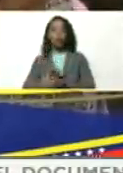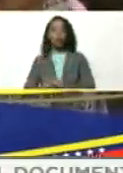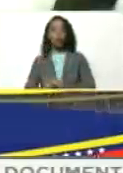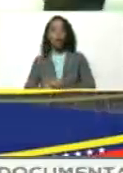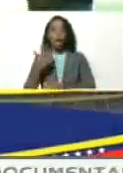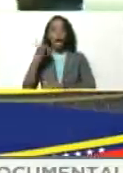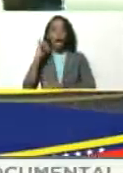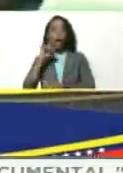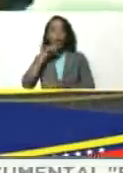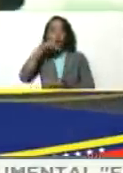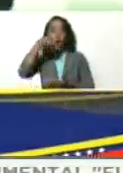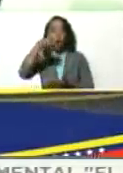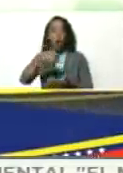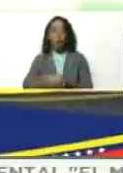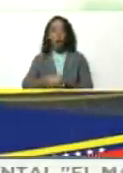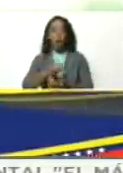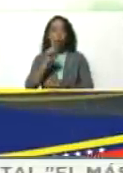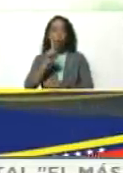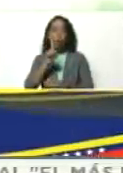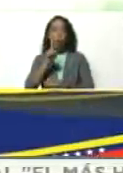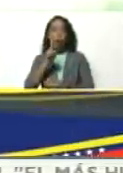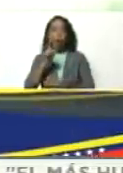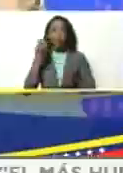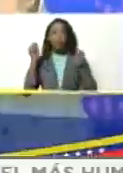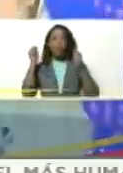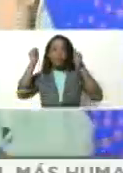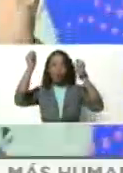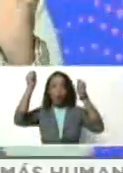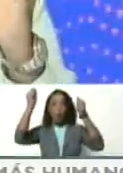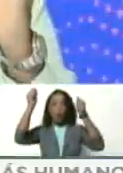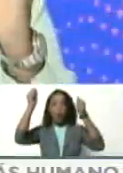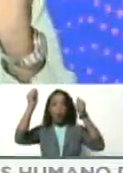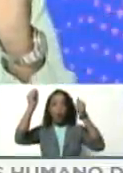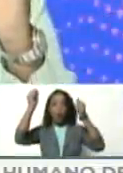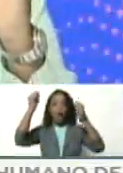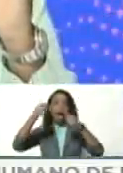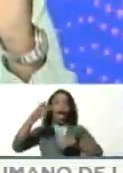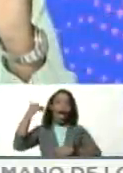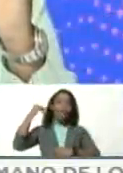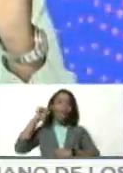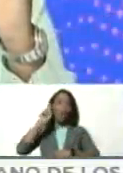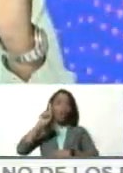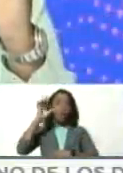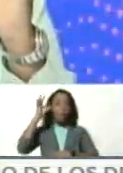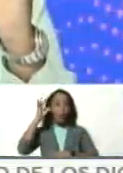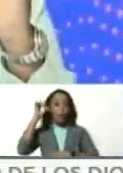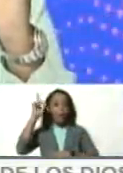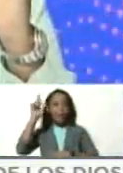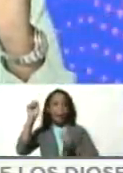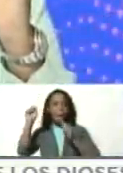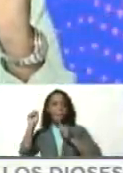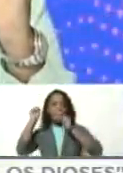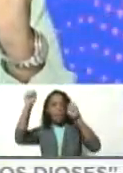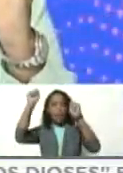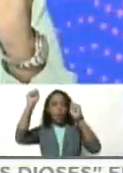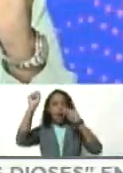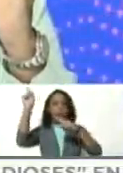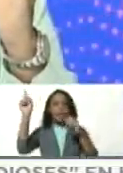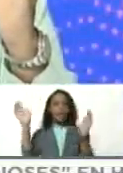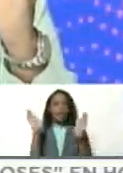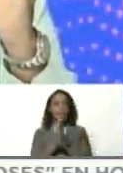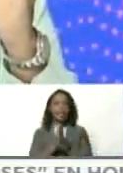llevaba el nombre de un cartel que una vez una mujer mostró en una manifestación en Santa